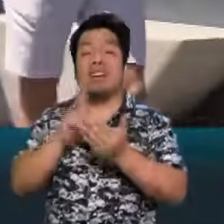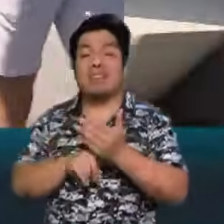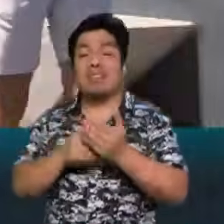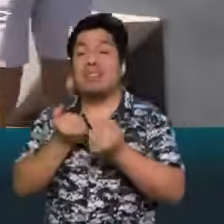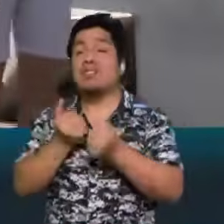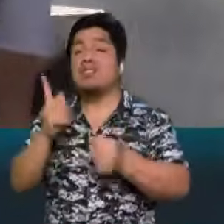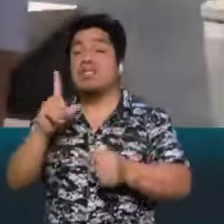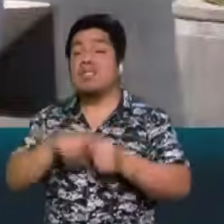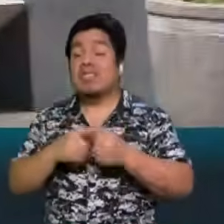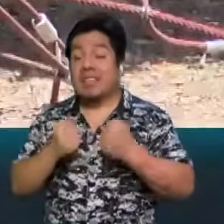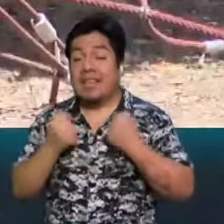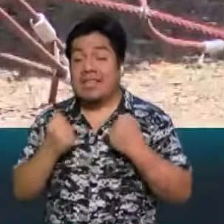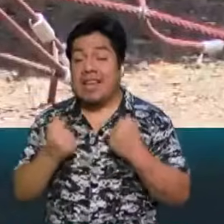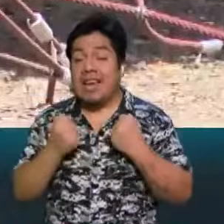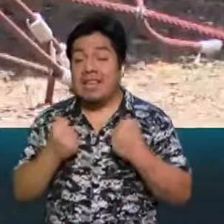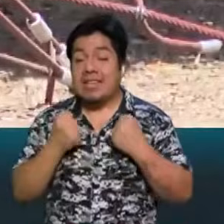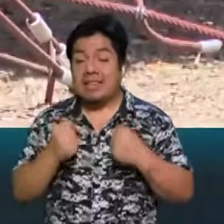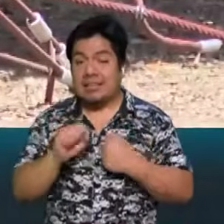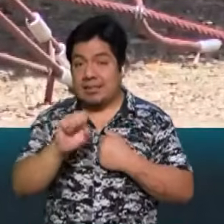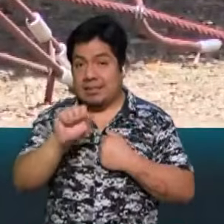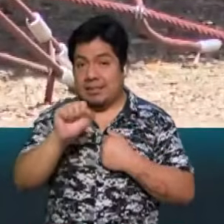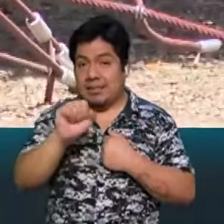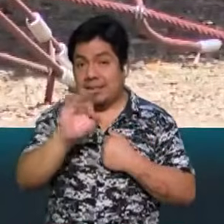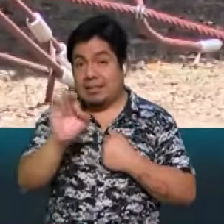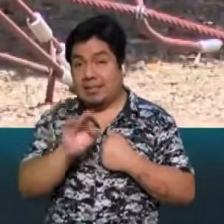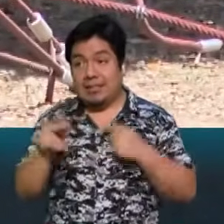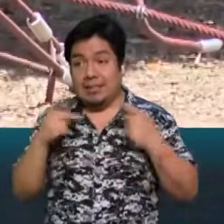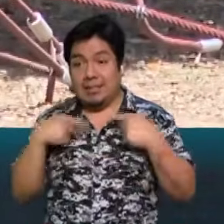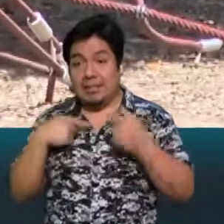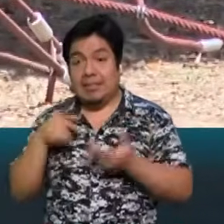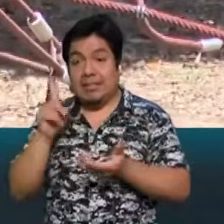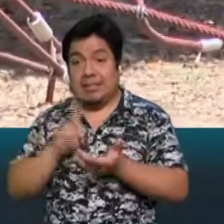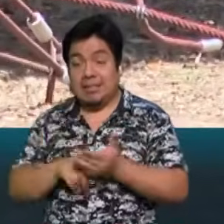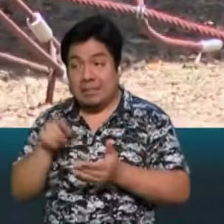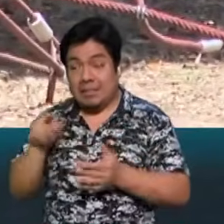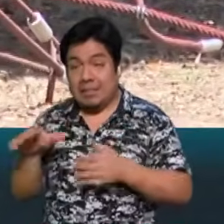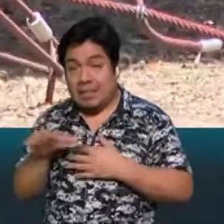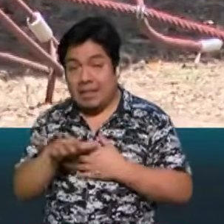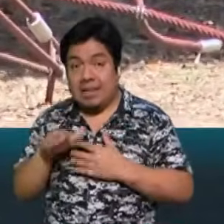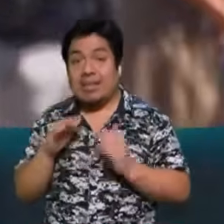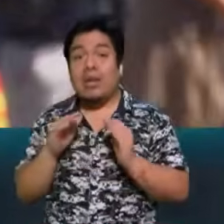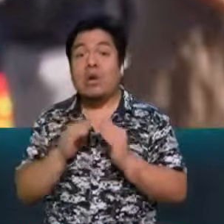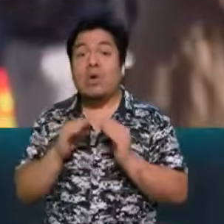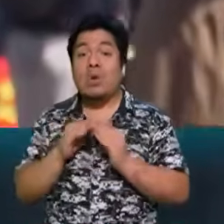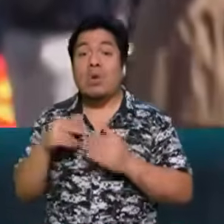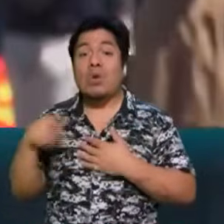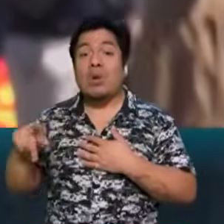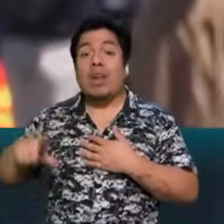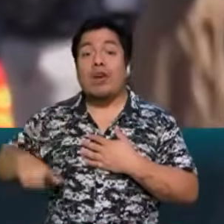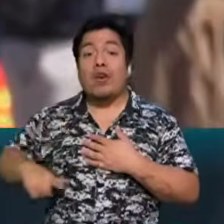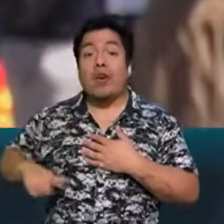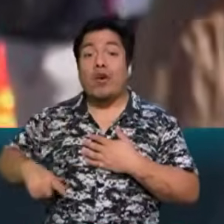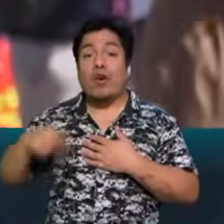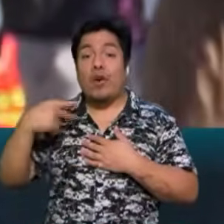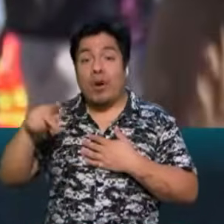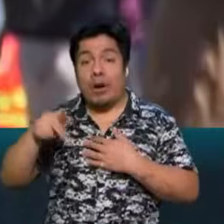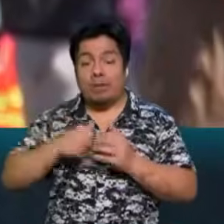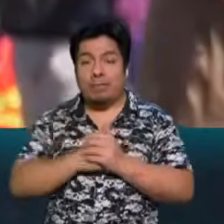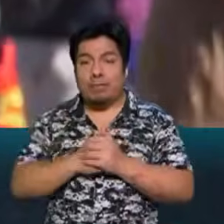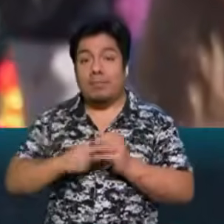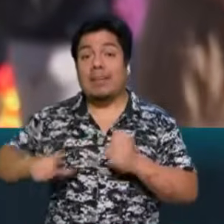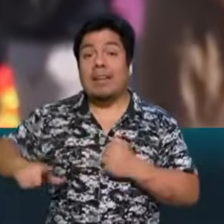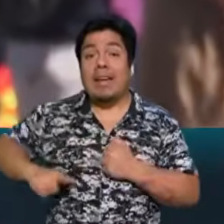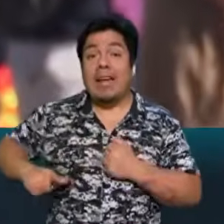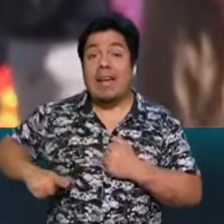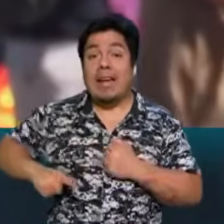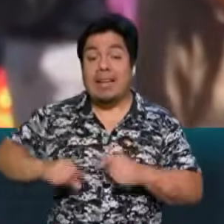social tan potente que el 60% de sus habitantes vive en una vivienda que es propiedad del gobierno. El gobierno tiene